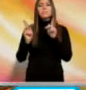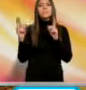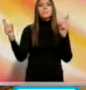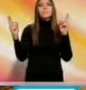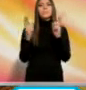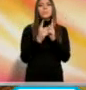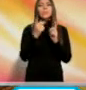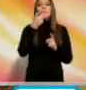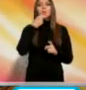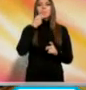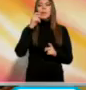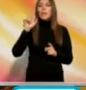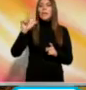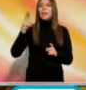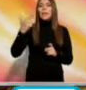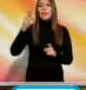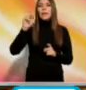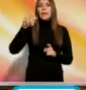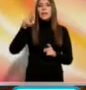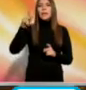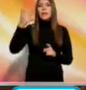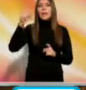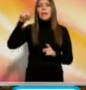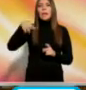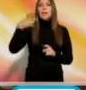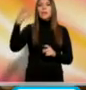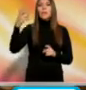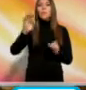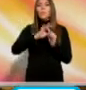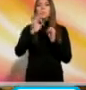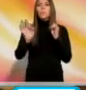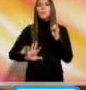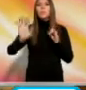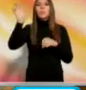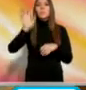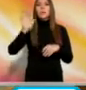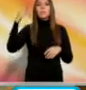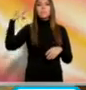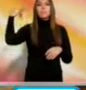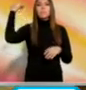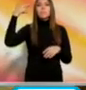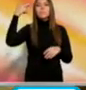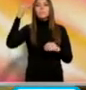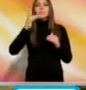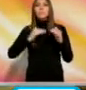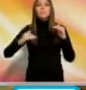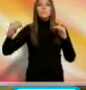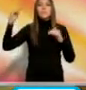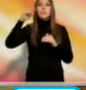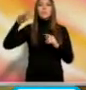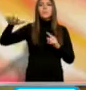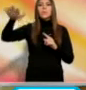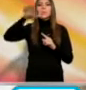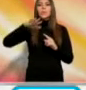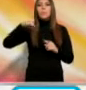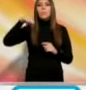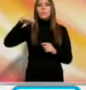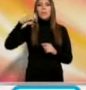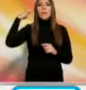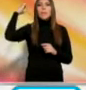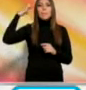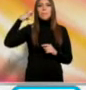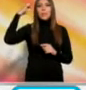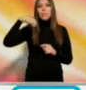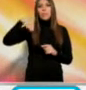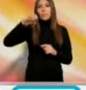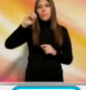Khan era el último emperador de Mongolia, el último emperador que